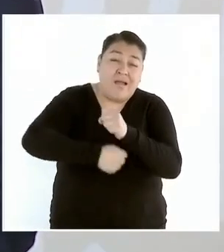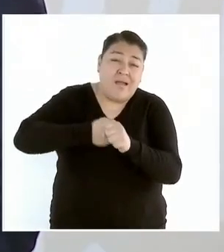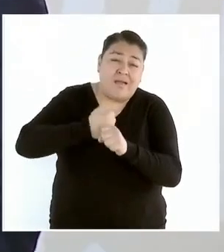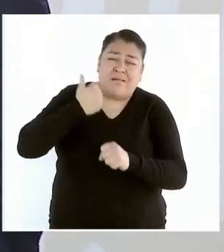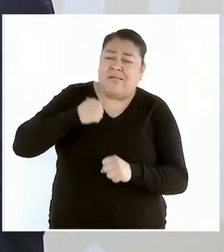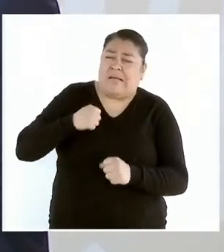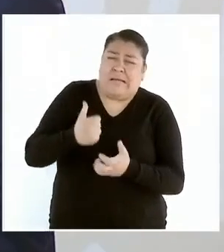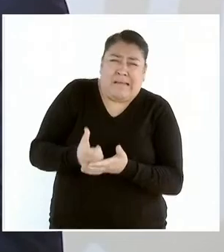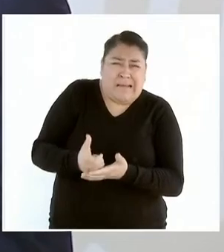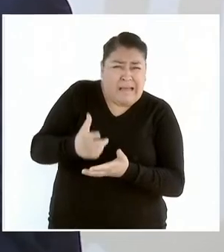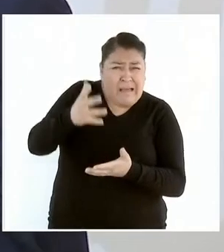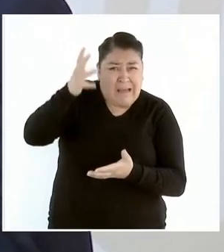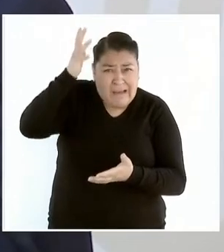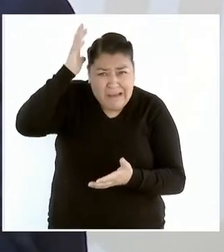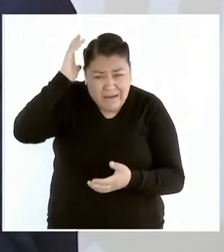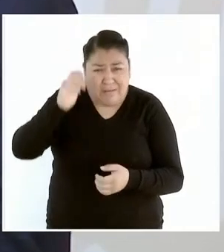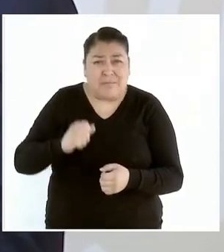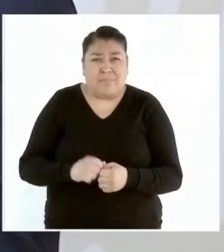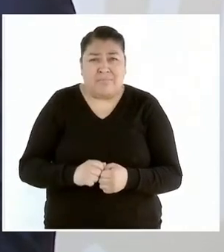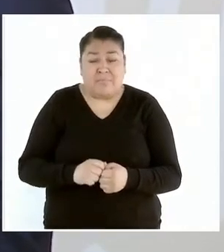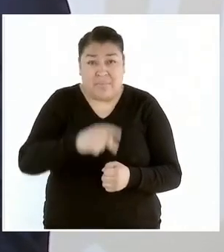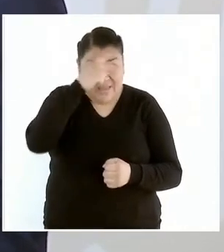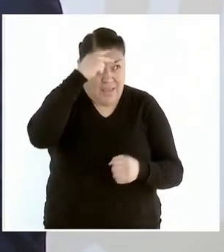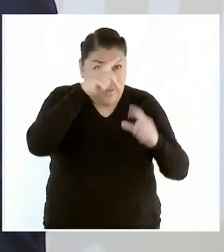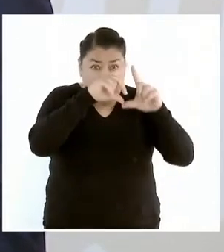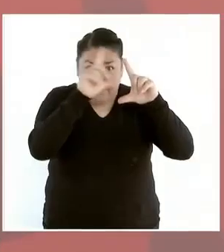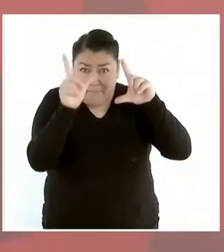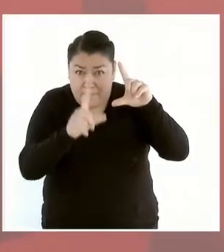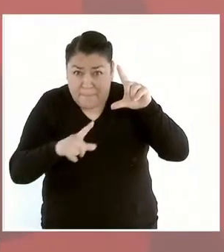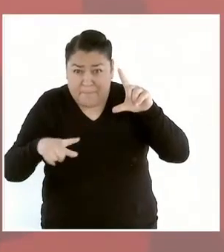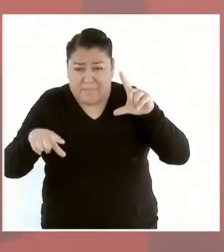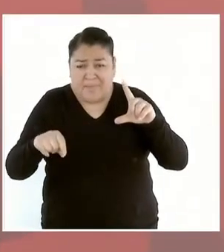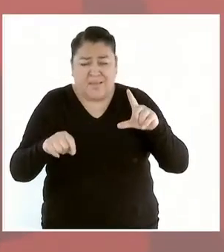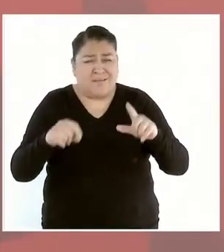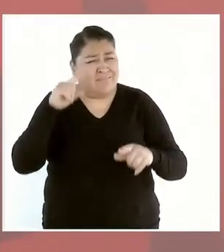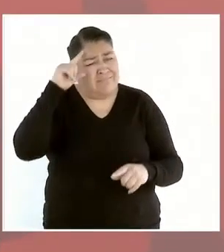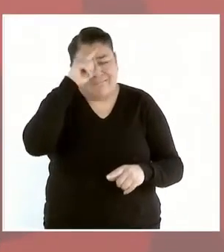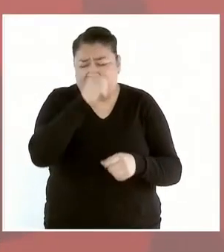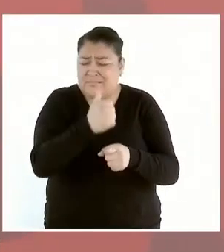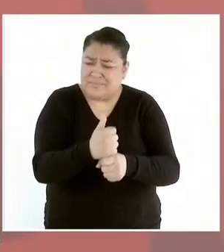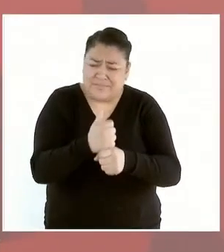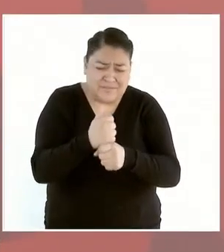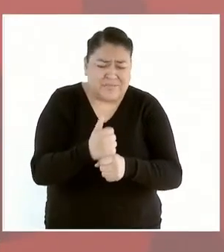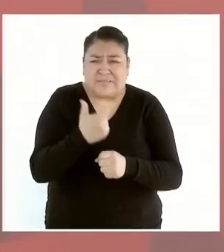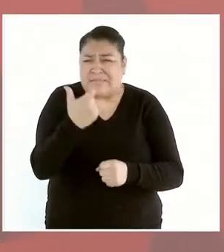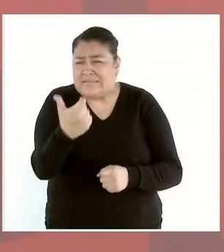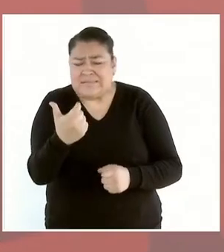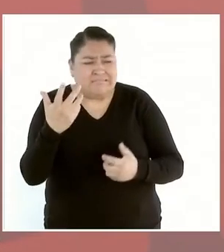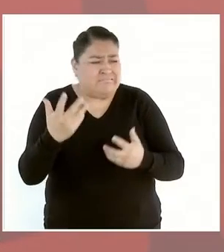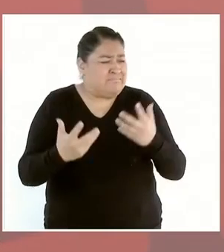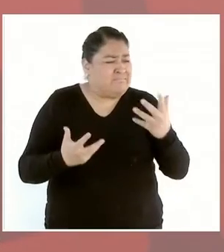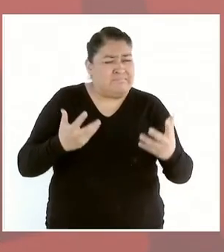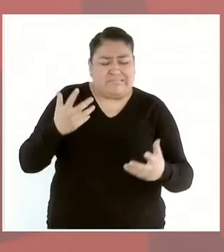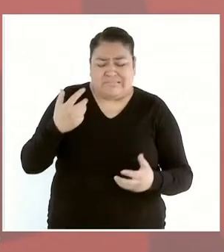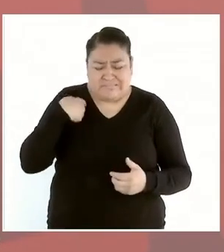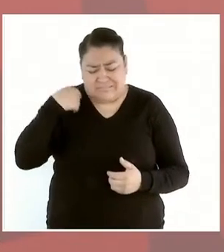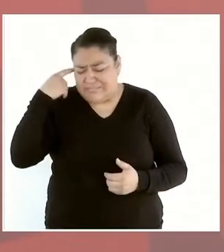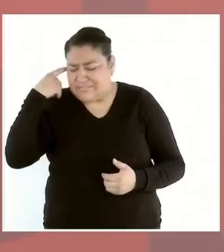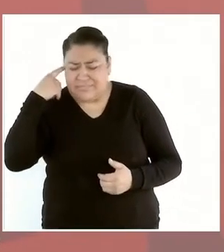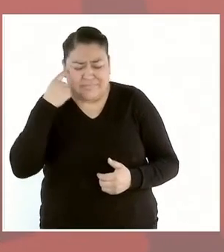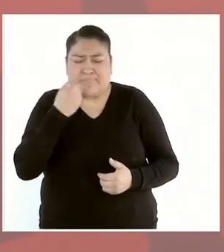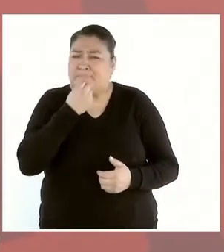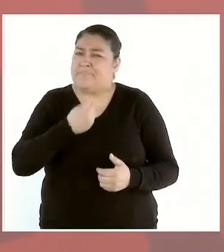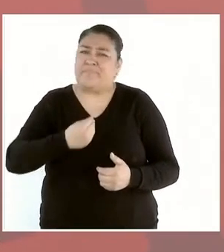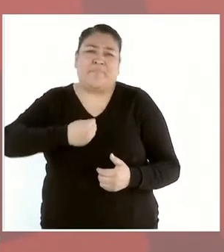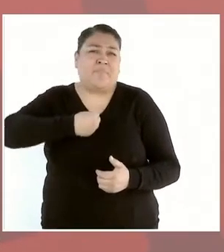la angustiosa situación económica del país obligó al presidente juárez a tomar